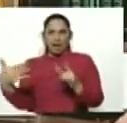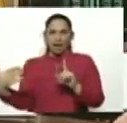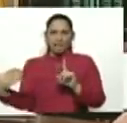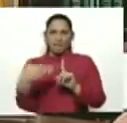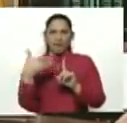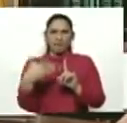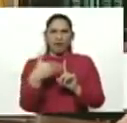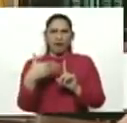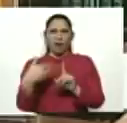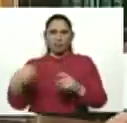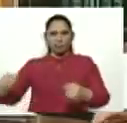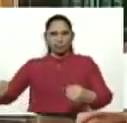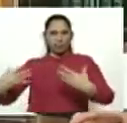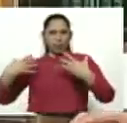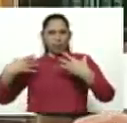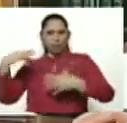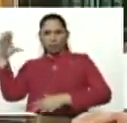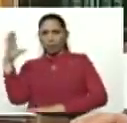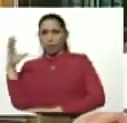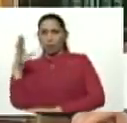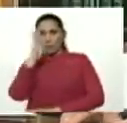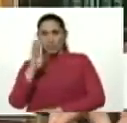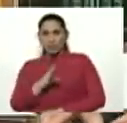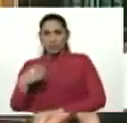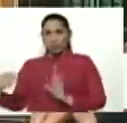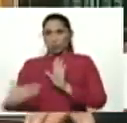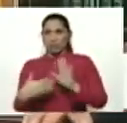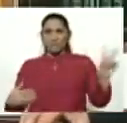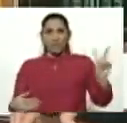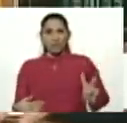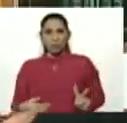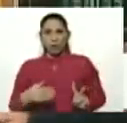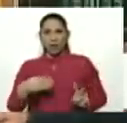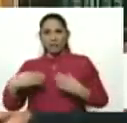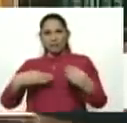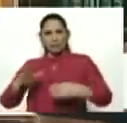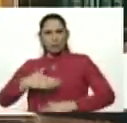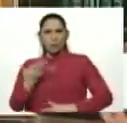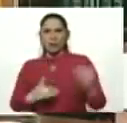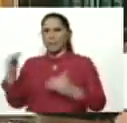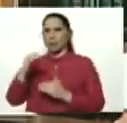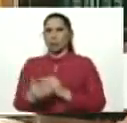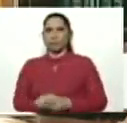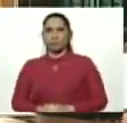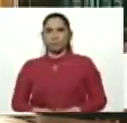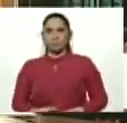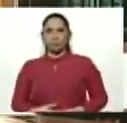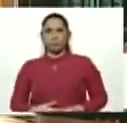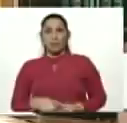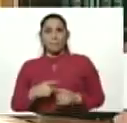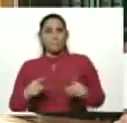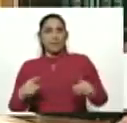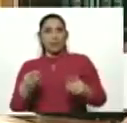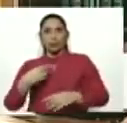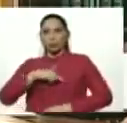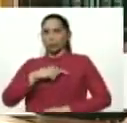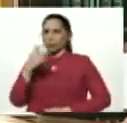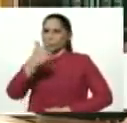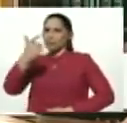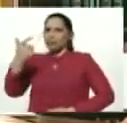brote de Colombia y Brasil, la flexibilización pudiera ser mayor. Pero es que estamos